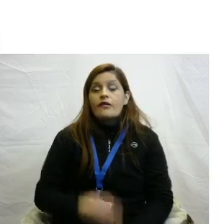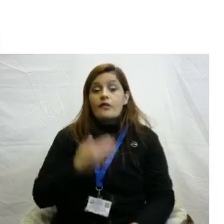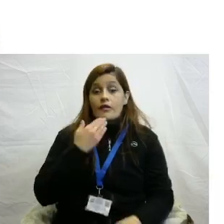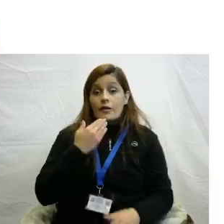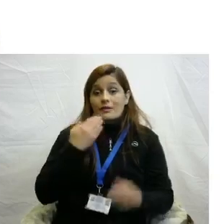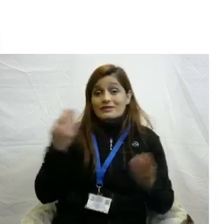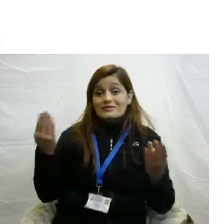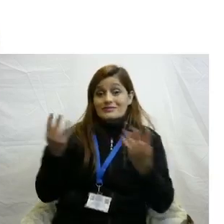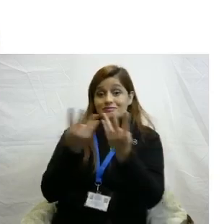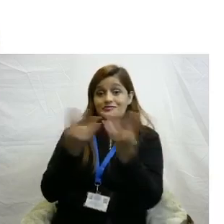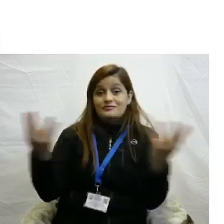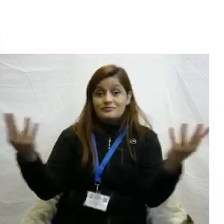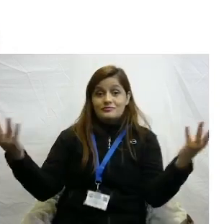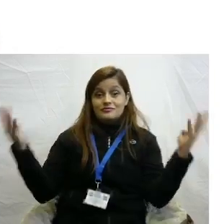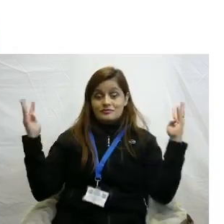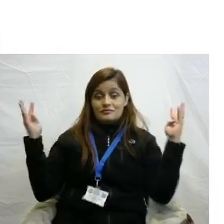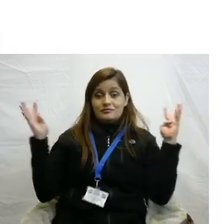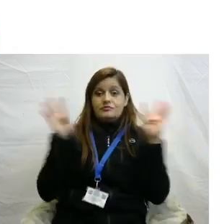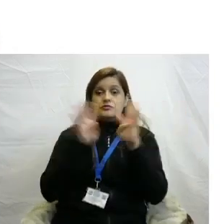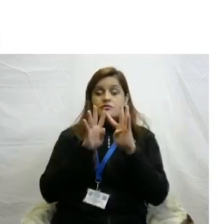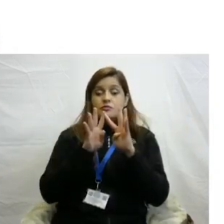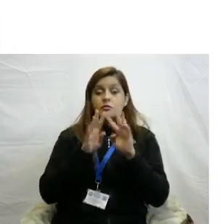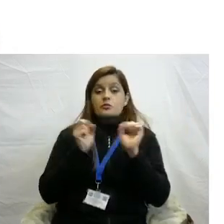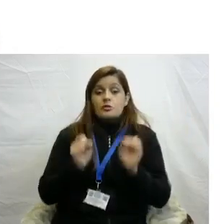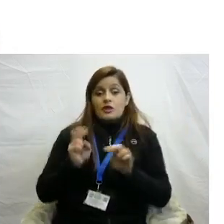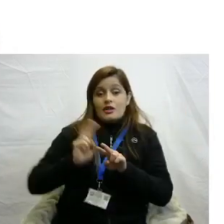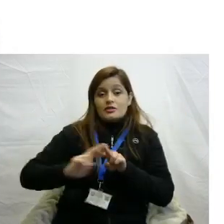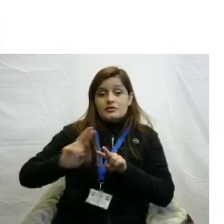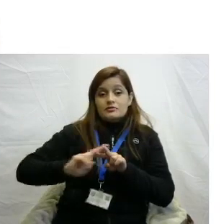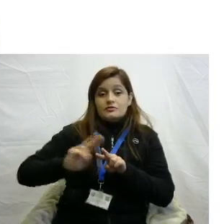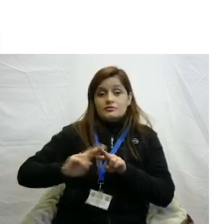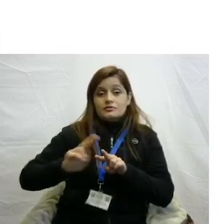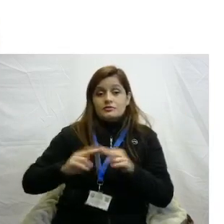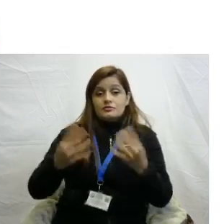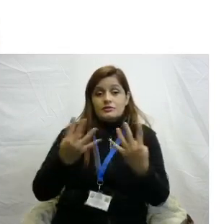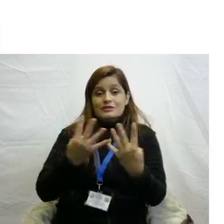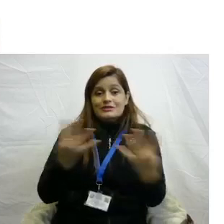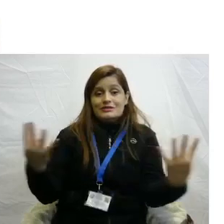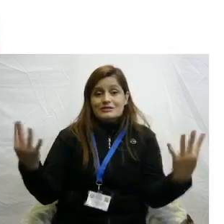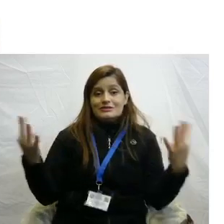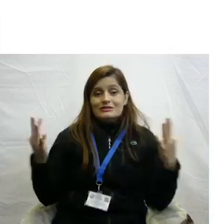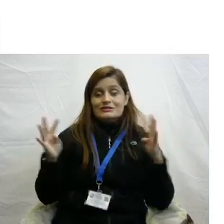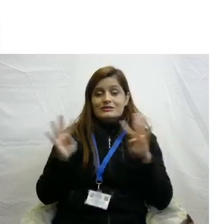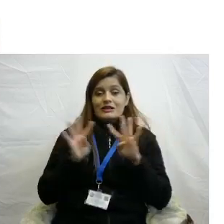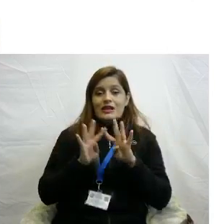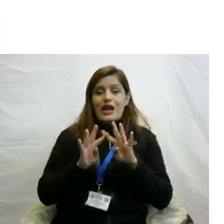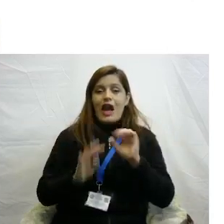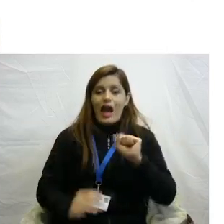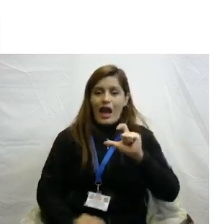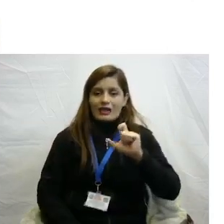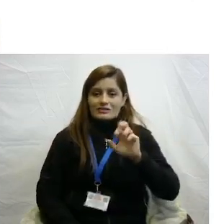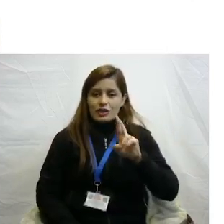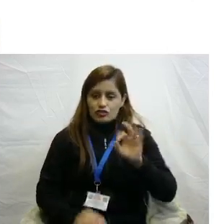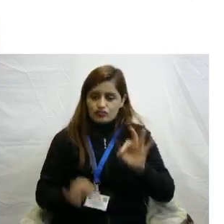cierre perimetral, se propone una ejecución de un cierre perimetral con acero